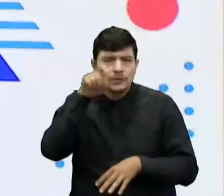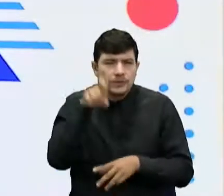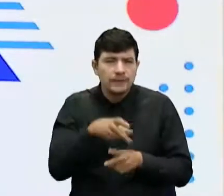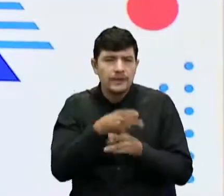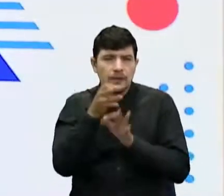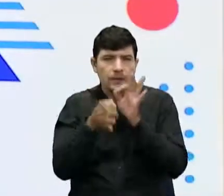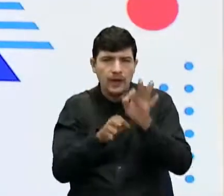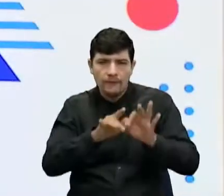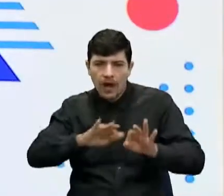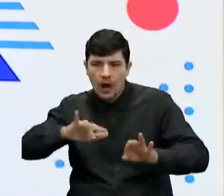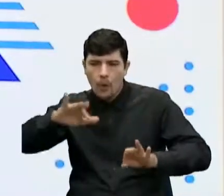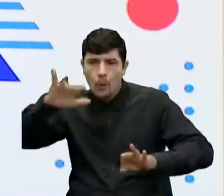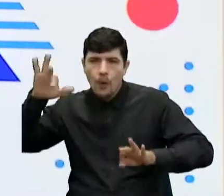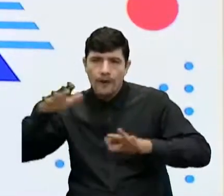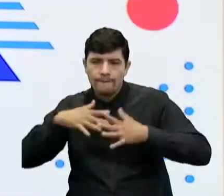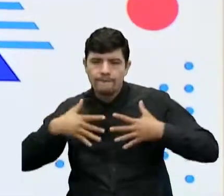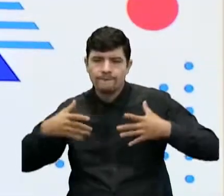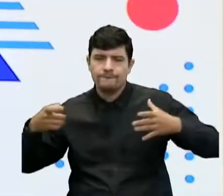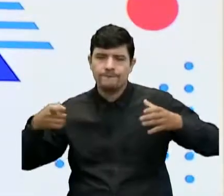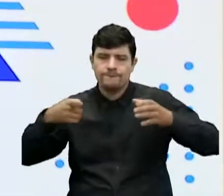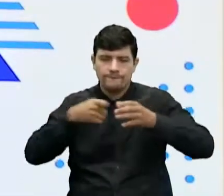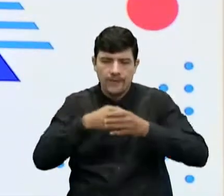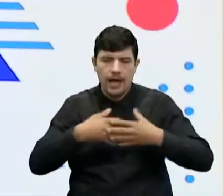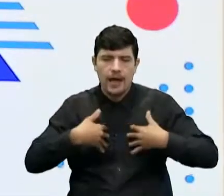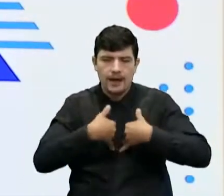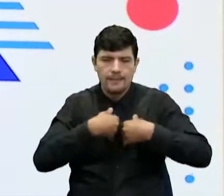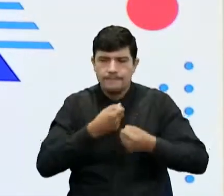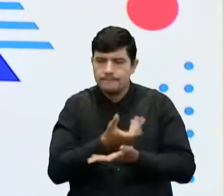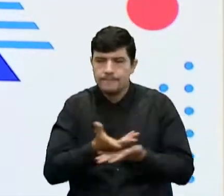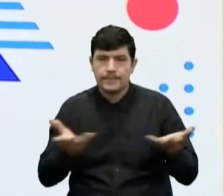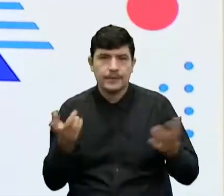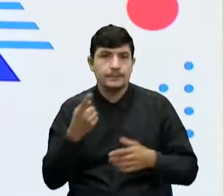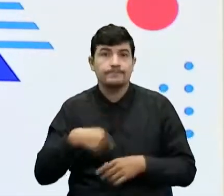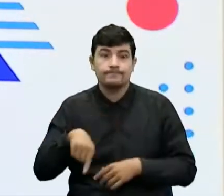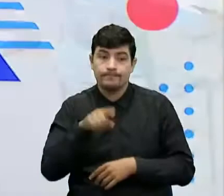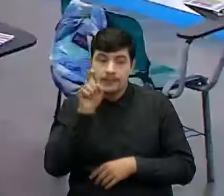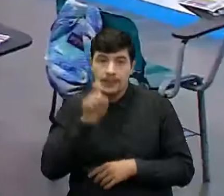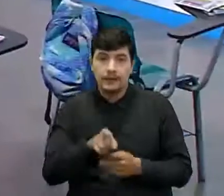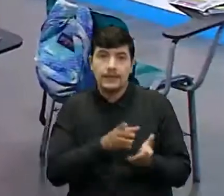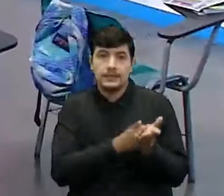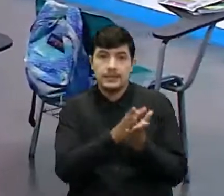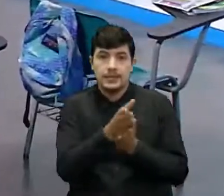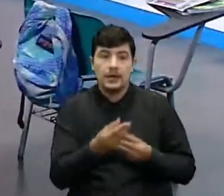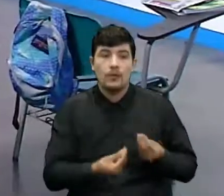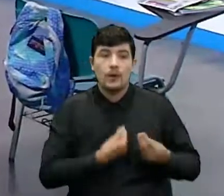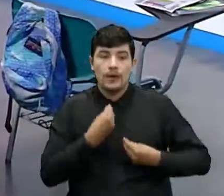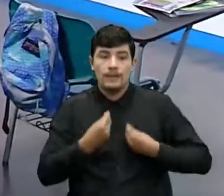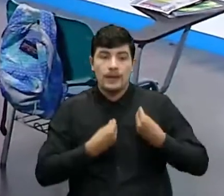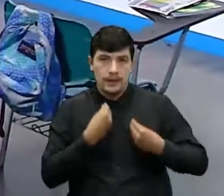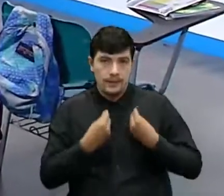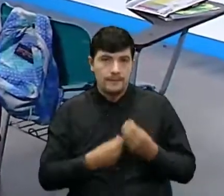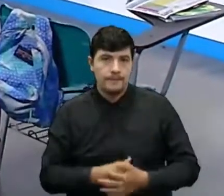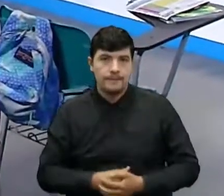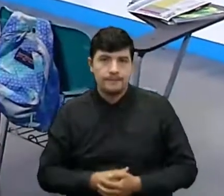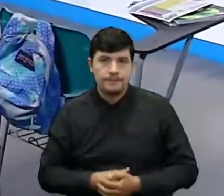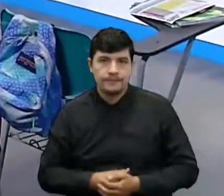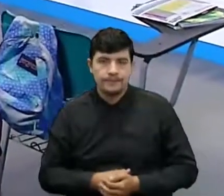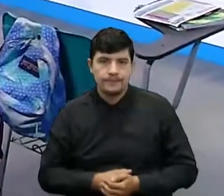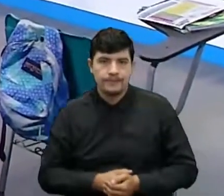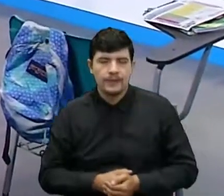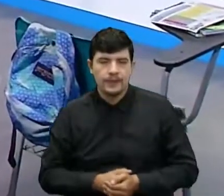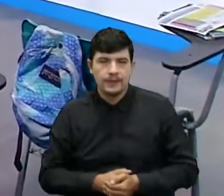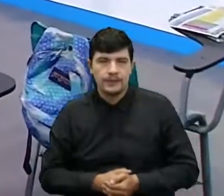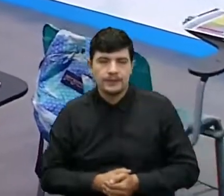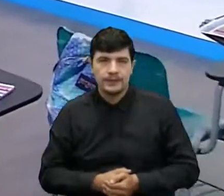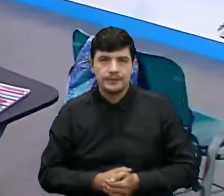fauna Y esta flora Porque sin ellos No podemos existir Así de sencillo Así de sencillo Por supuesto Para los chicos De octavo y noveno grado